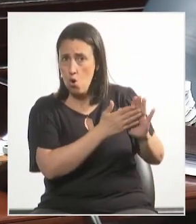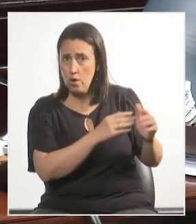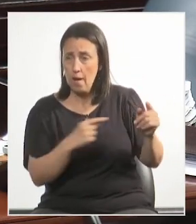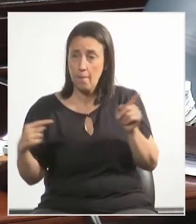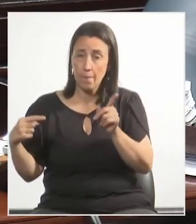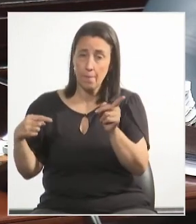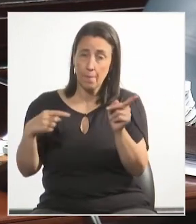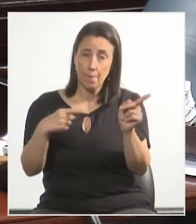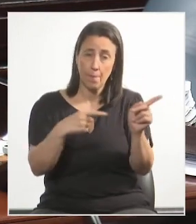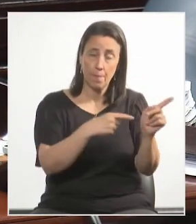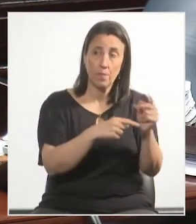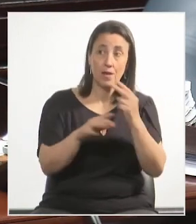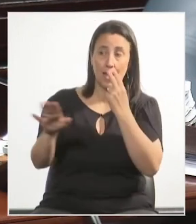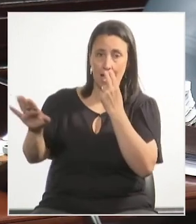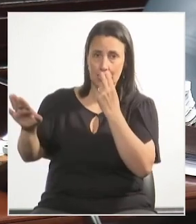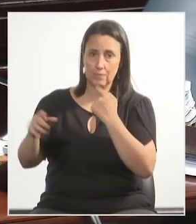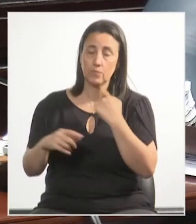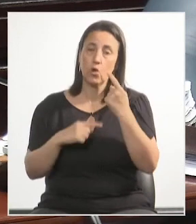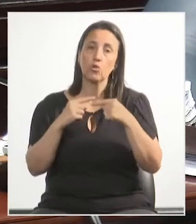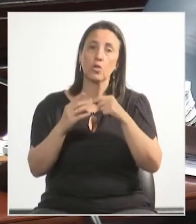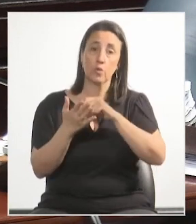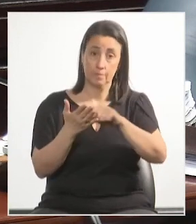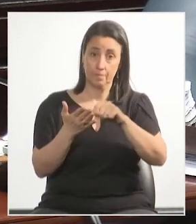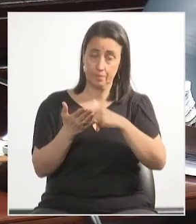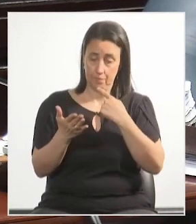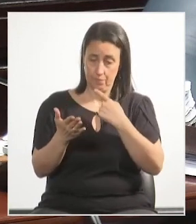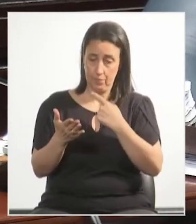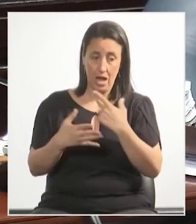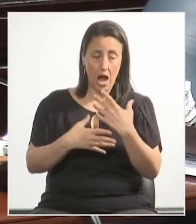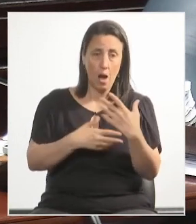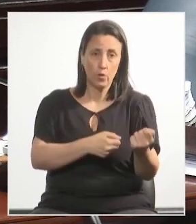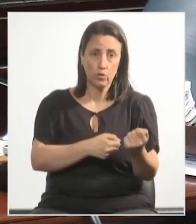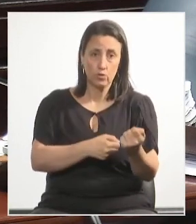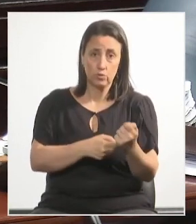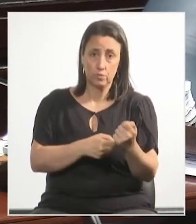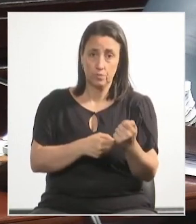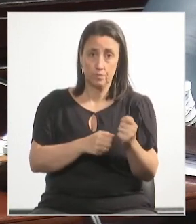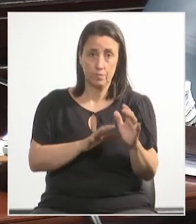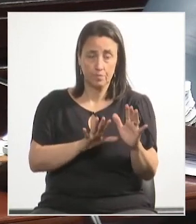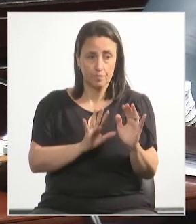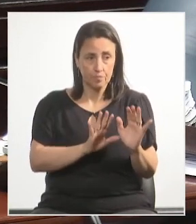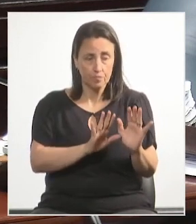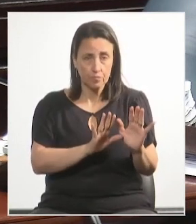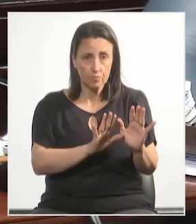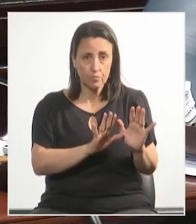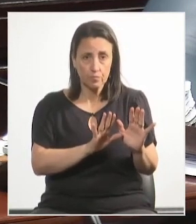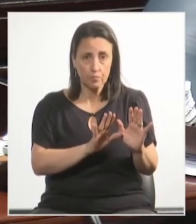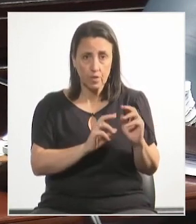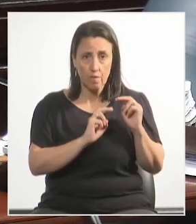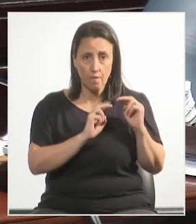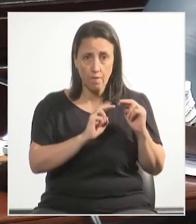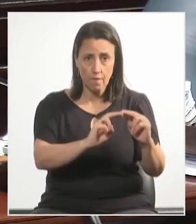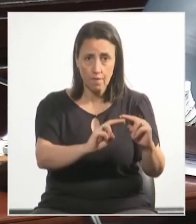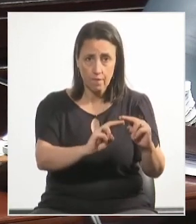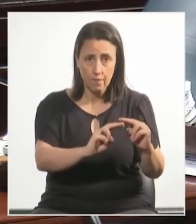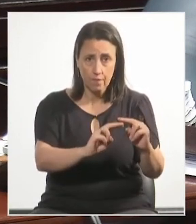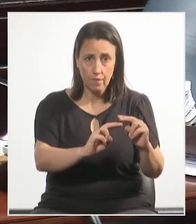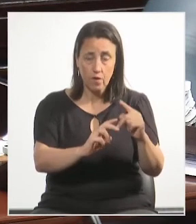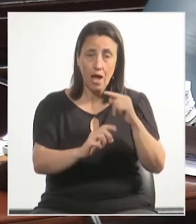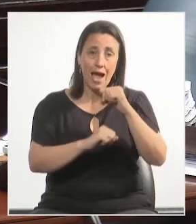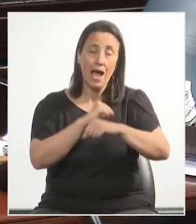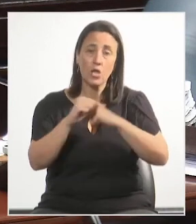Continúa diciendo Eban: los aliados se mostraron inactivos ante la suerte de estos. Solo